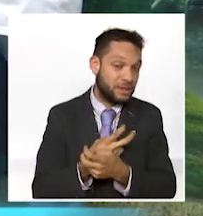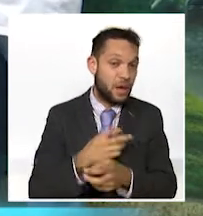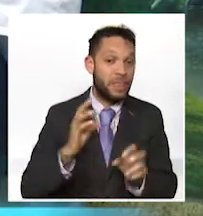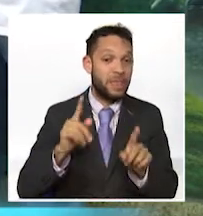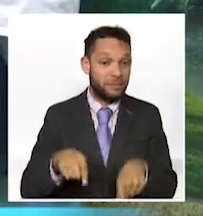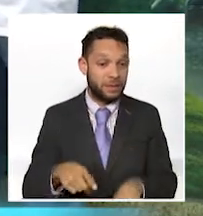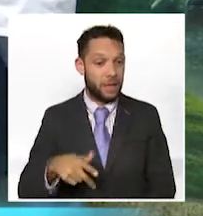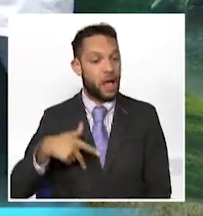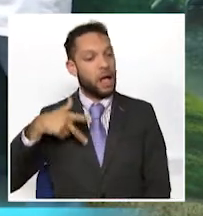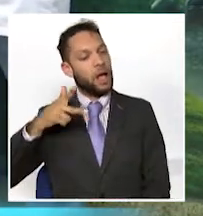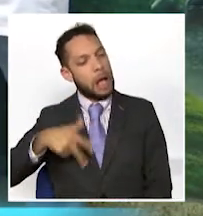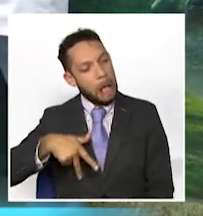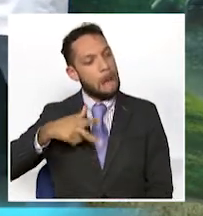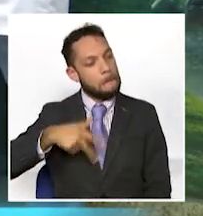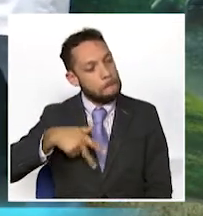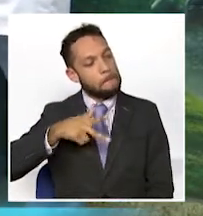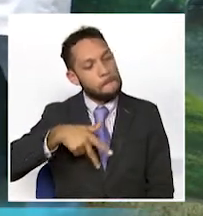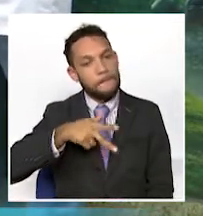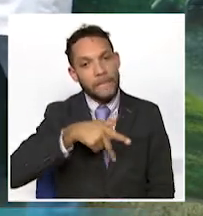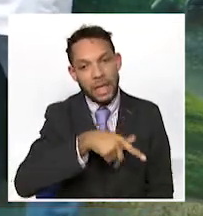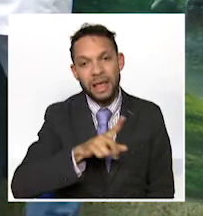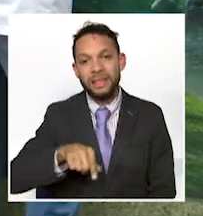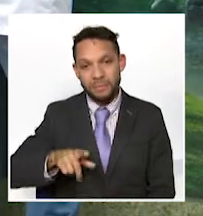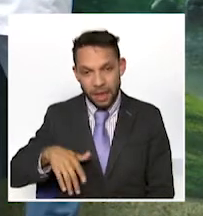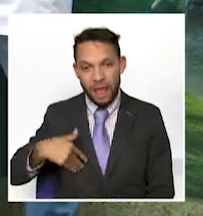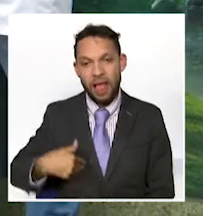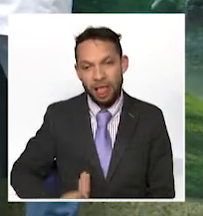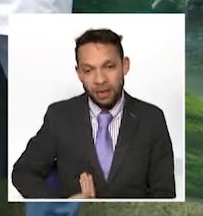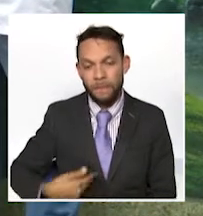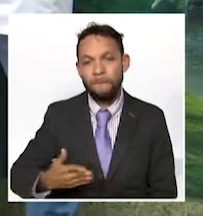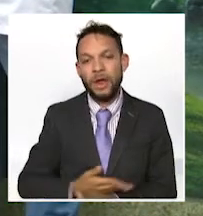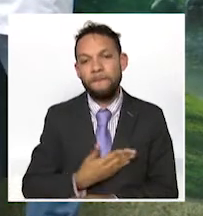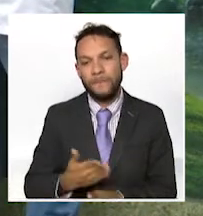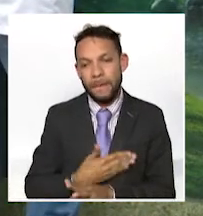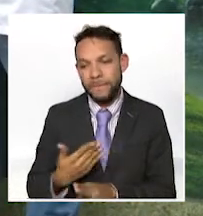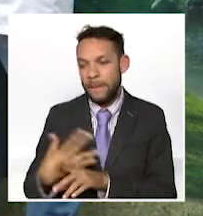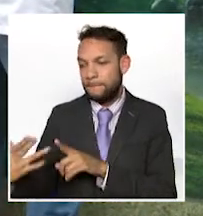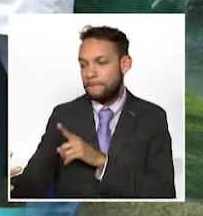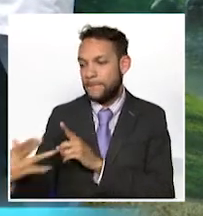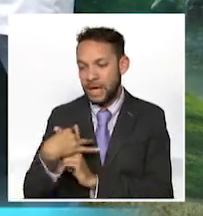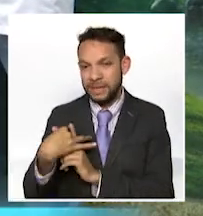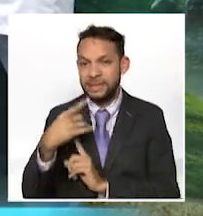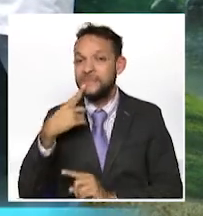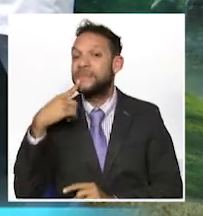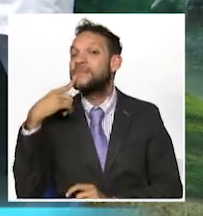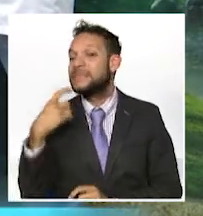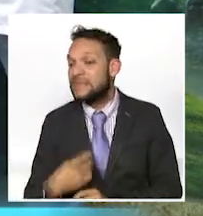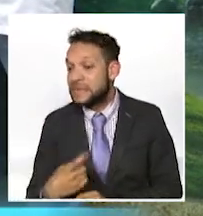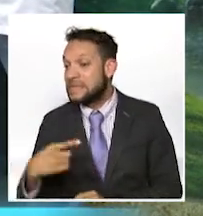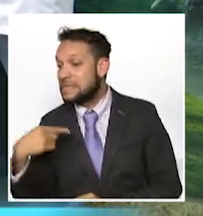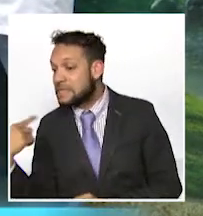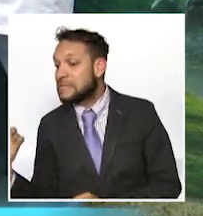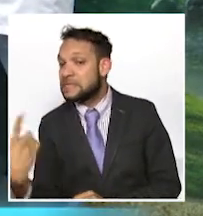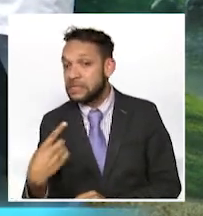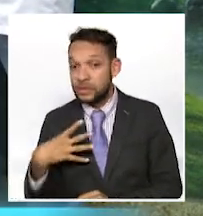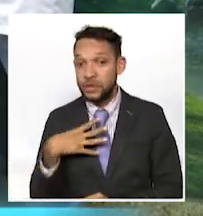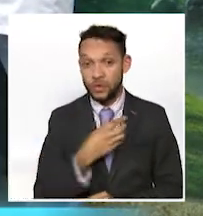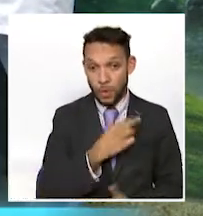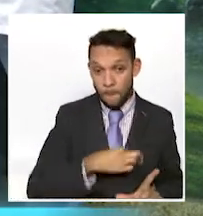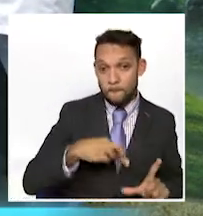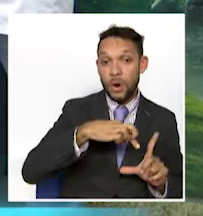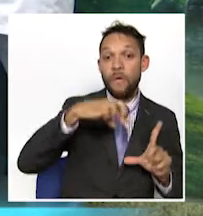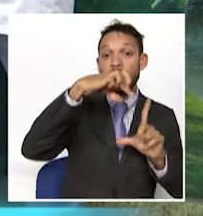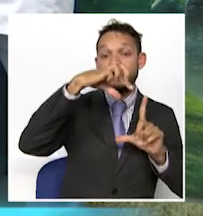en el andar. Toda la intoxicación que podemos producir, somos los profesionales de salud